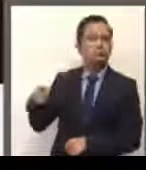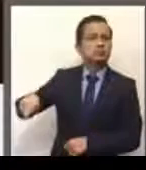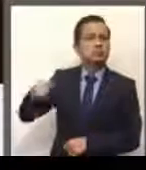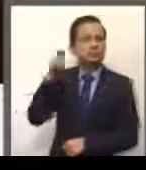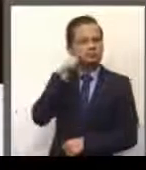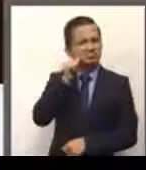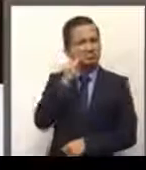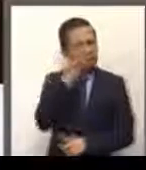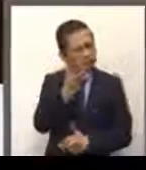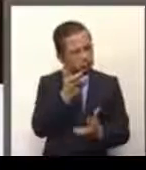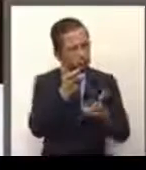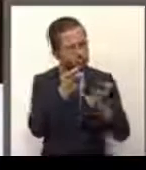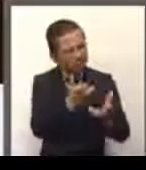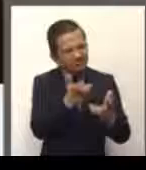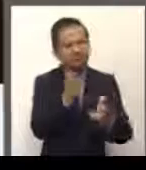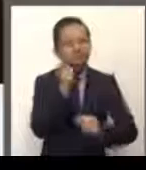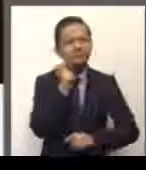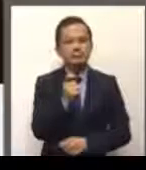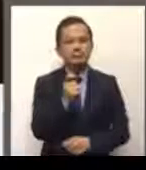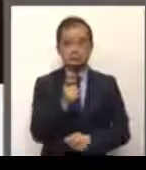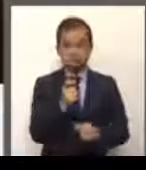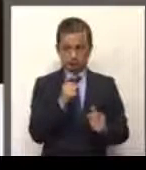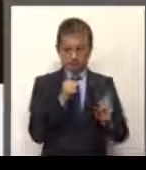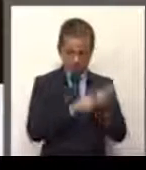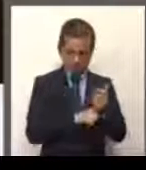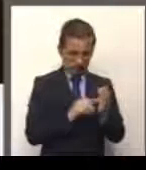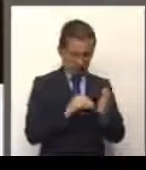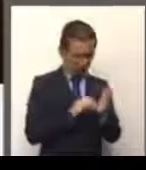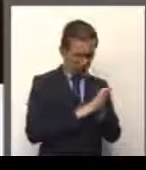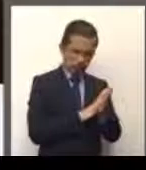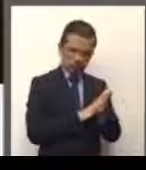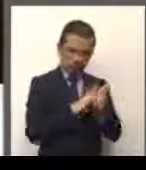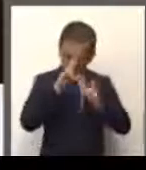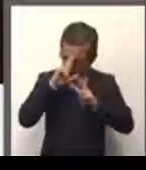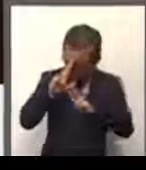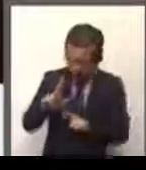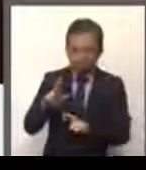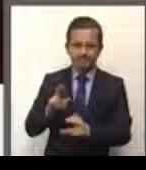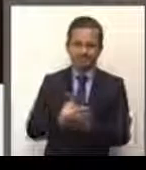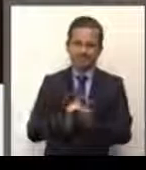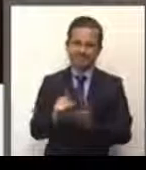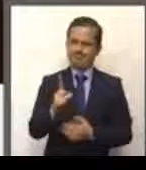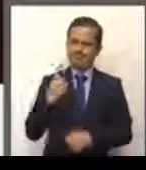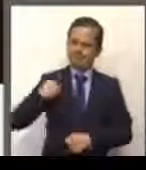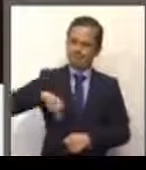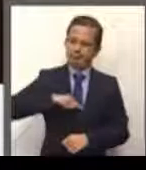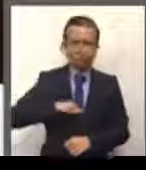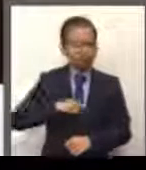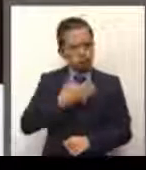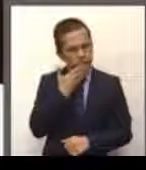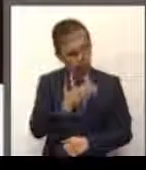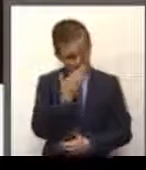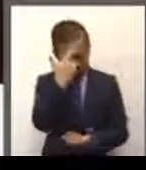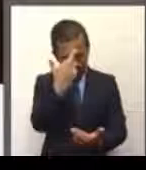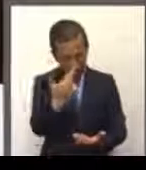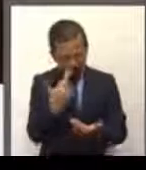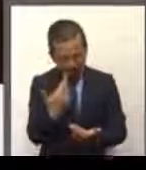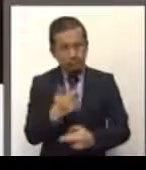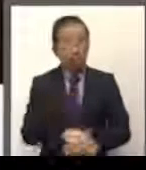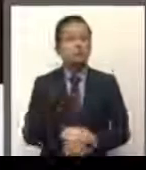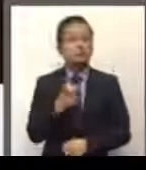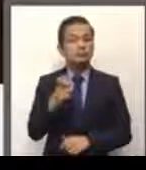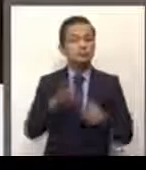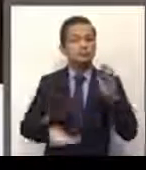contar con un reconocimiento pleno de nuestros derechos mismos que se ven limitados con